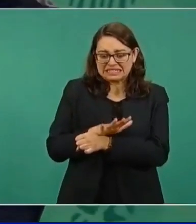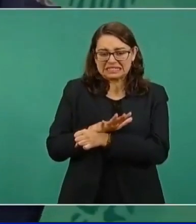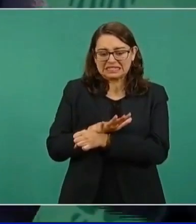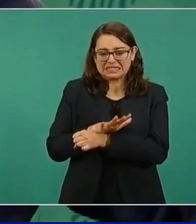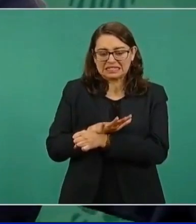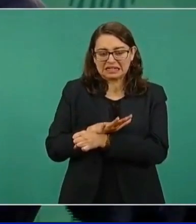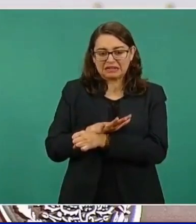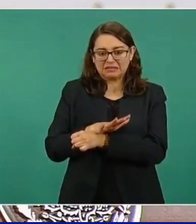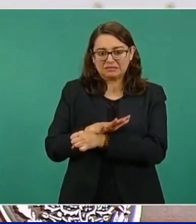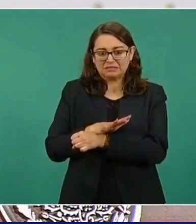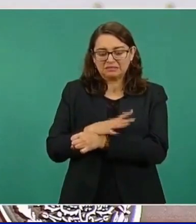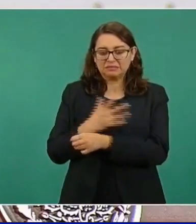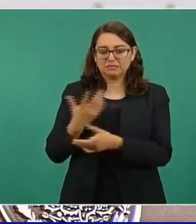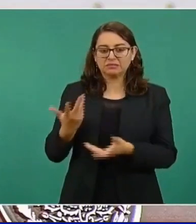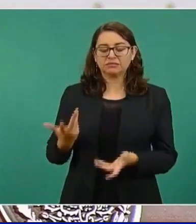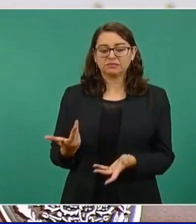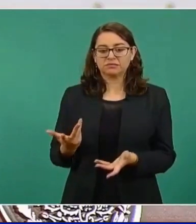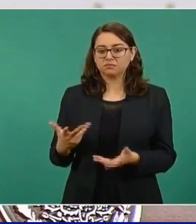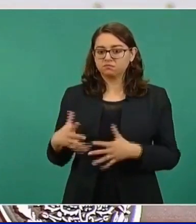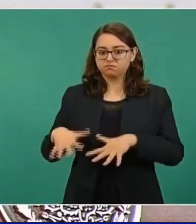en los vasos,